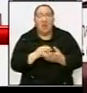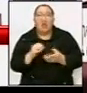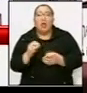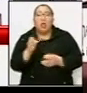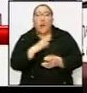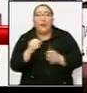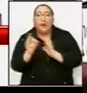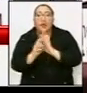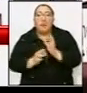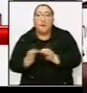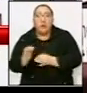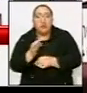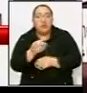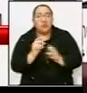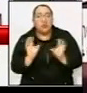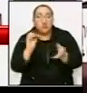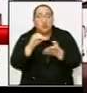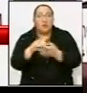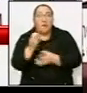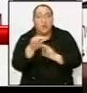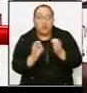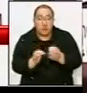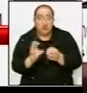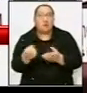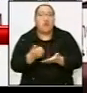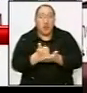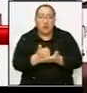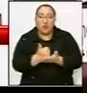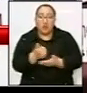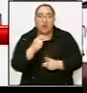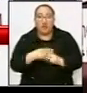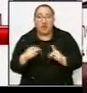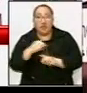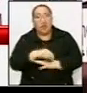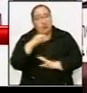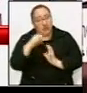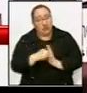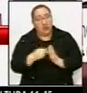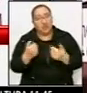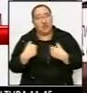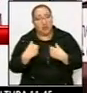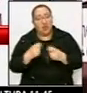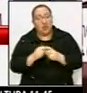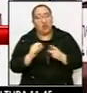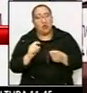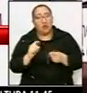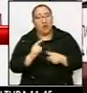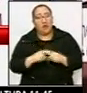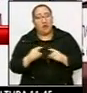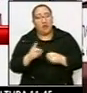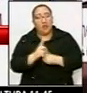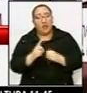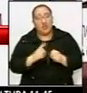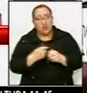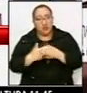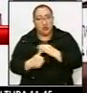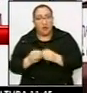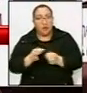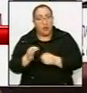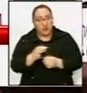que puedan también parte de su presupuesto orientar, articular, cooperar y ayudar para que se camine en este